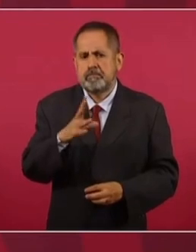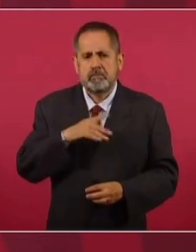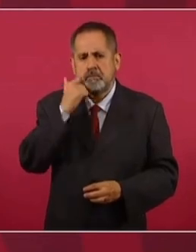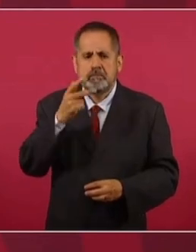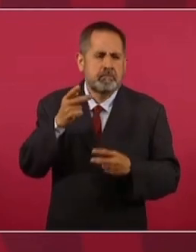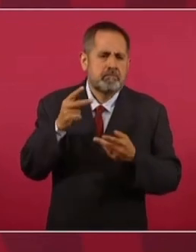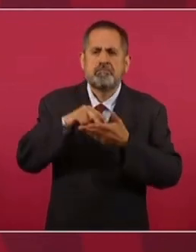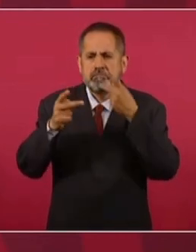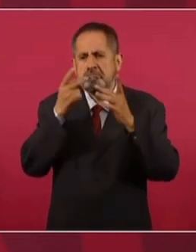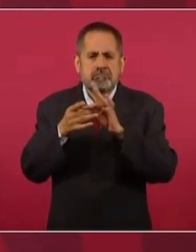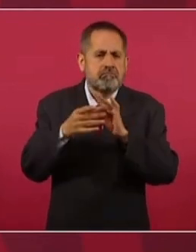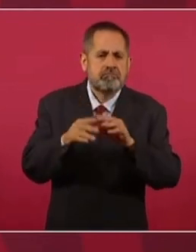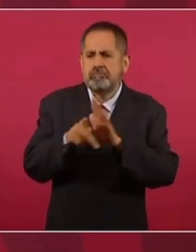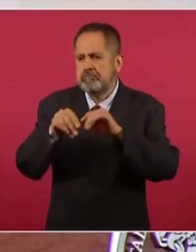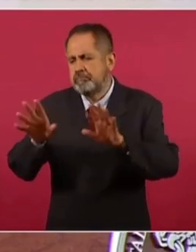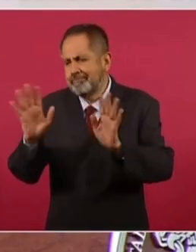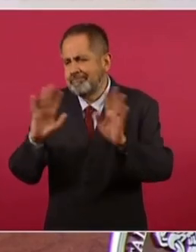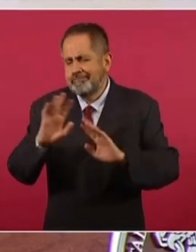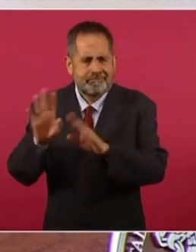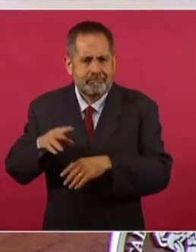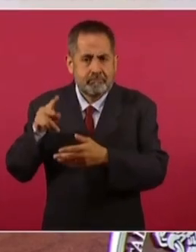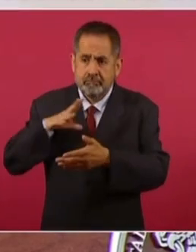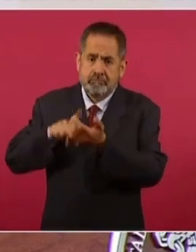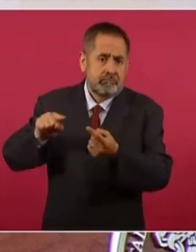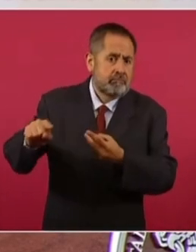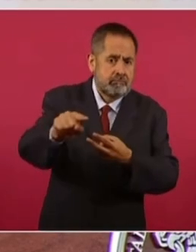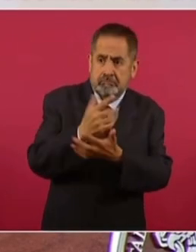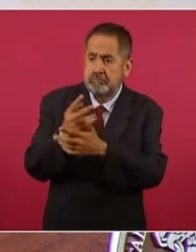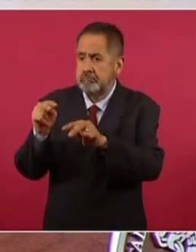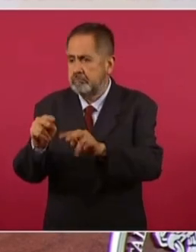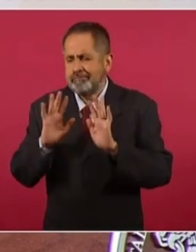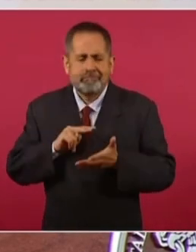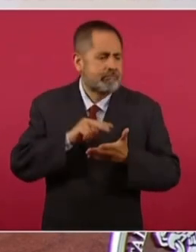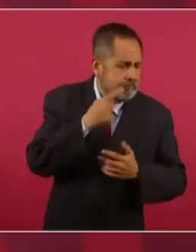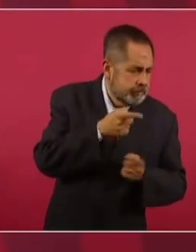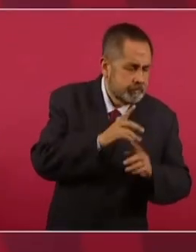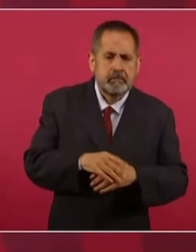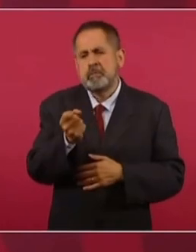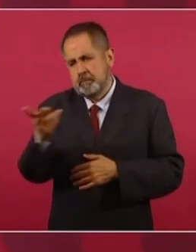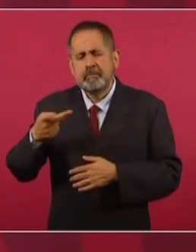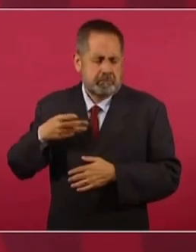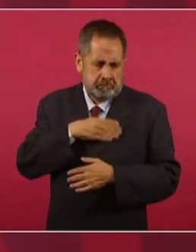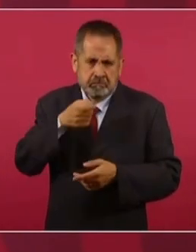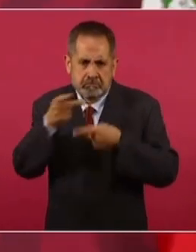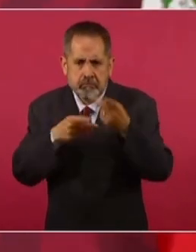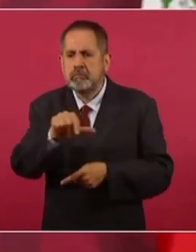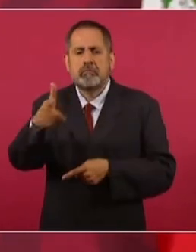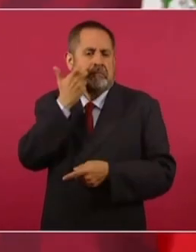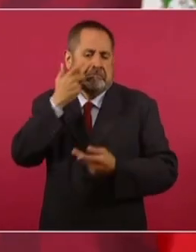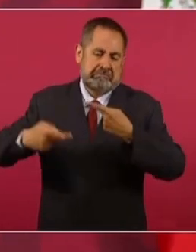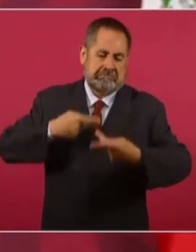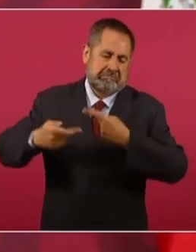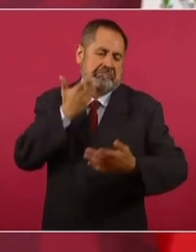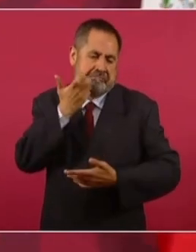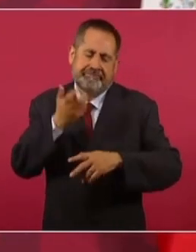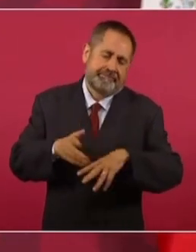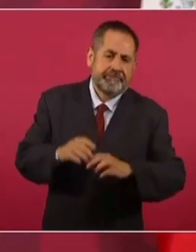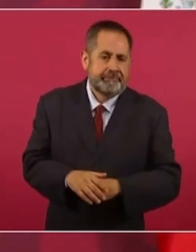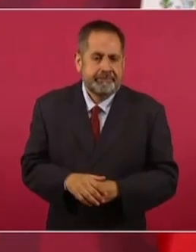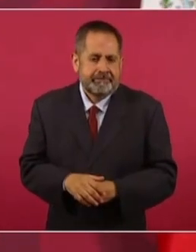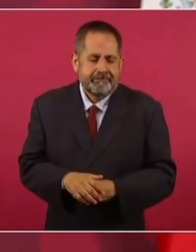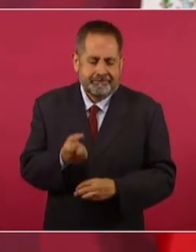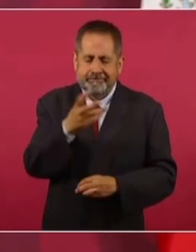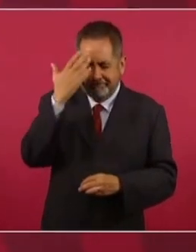no quise hablar con la prensa, que ahí estaban todos ahí esperando. Y unos de buena fe y otros ya sabemos, ¿no?,